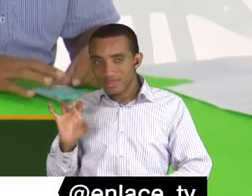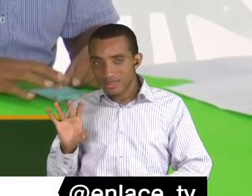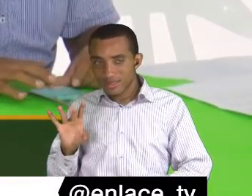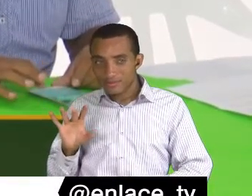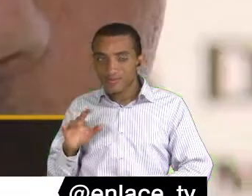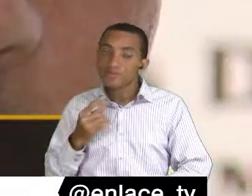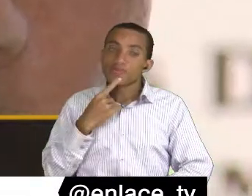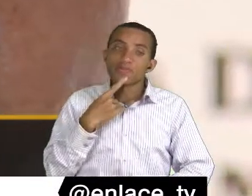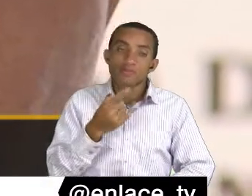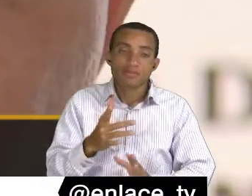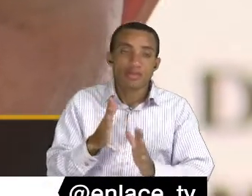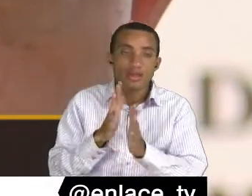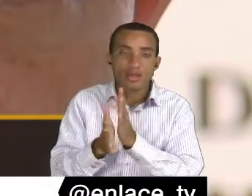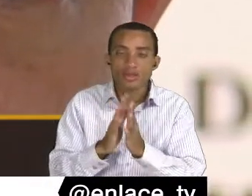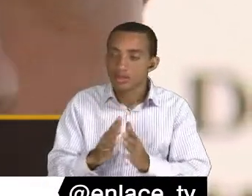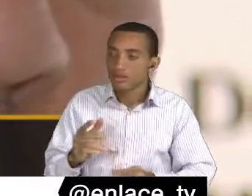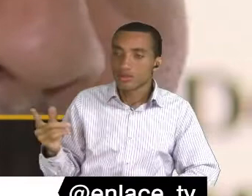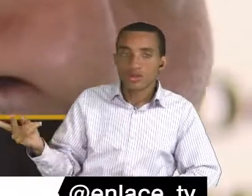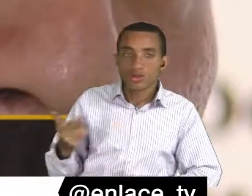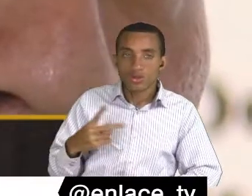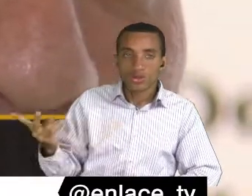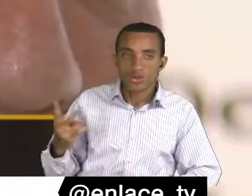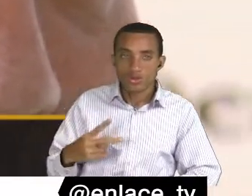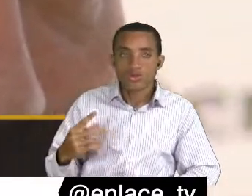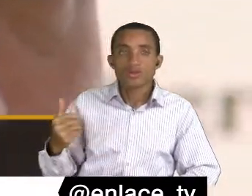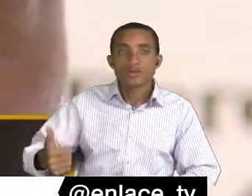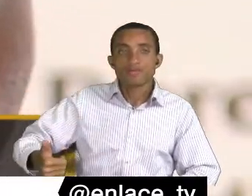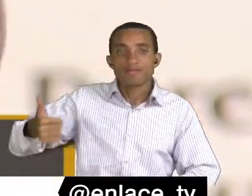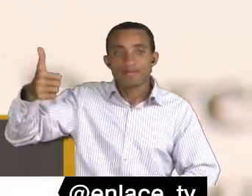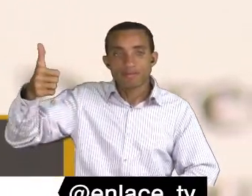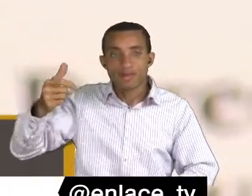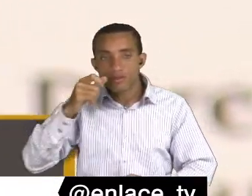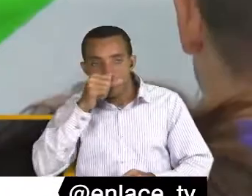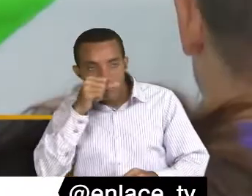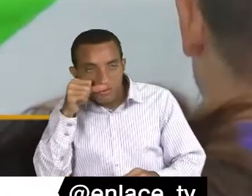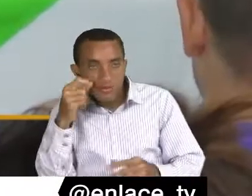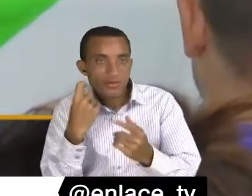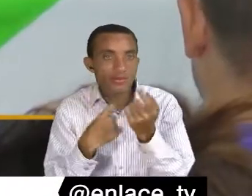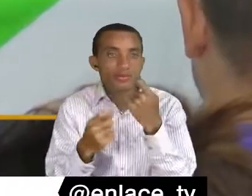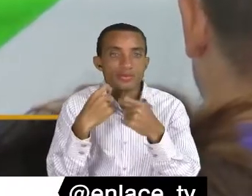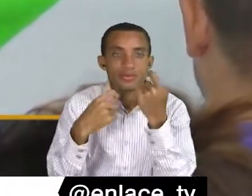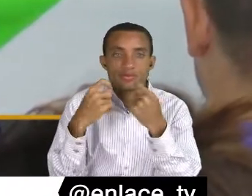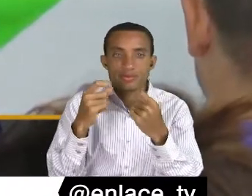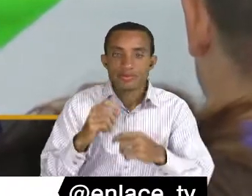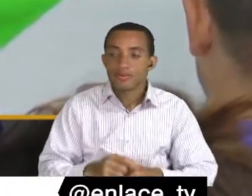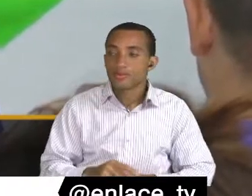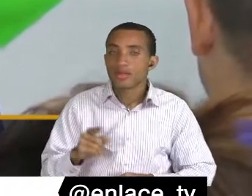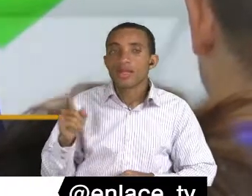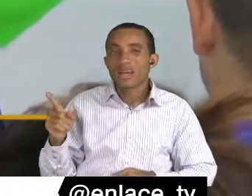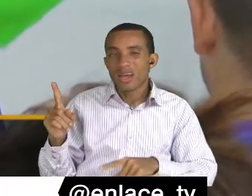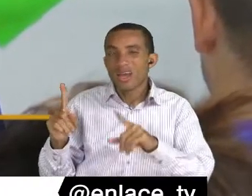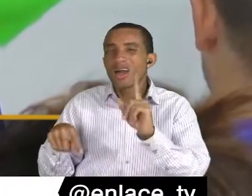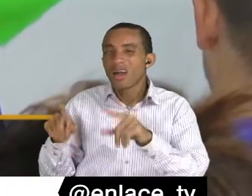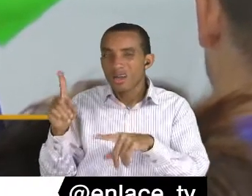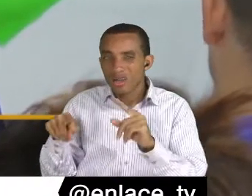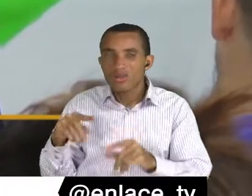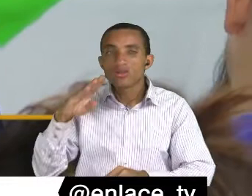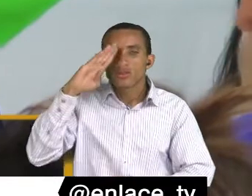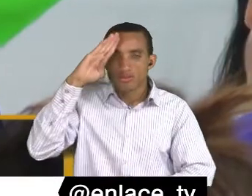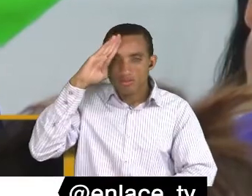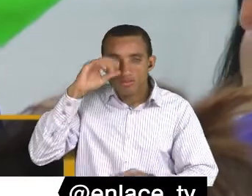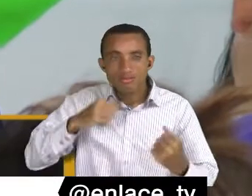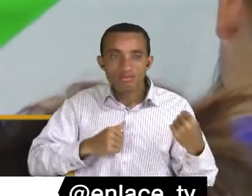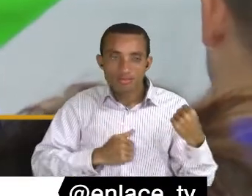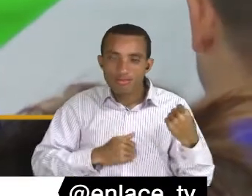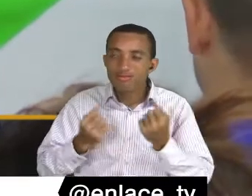parecer comandan el negocio ilícito del microtráfico. También Credos denunció que miembros de la fuerza pública serían al parecer colaboradores de los grupos